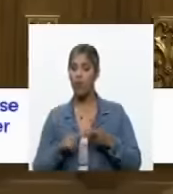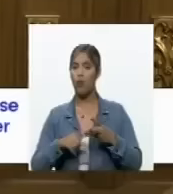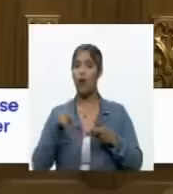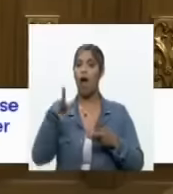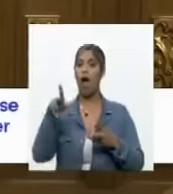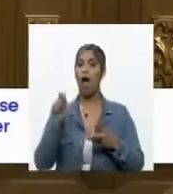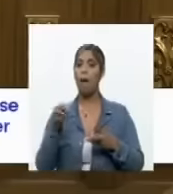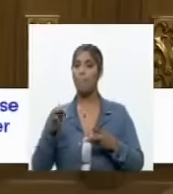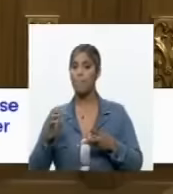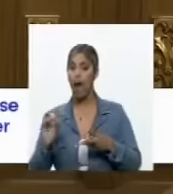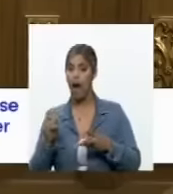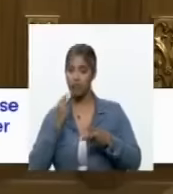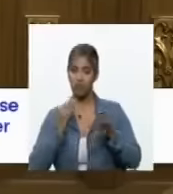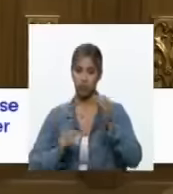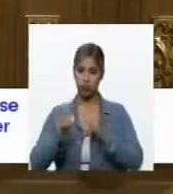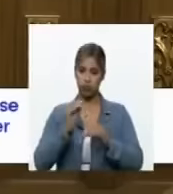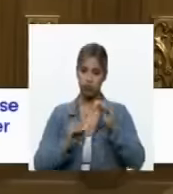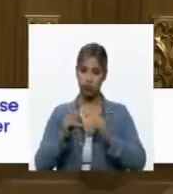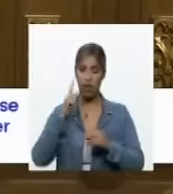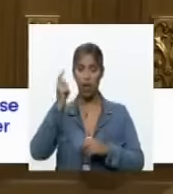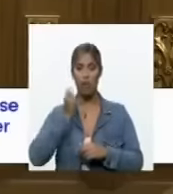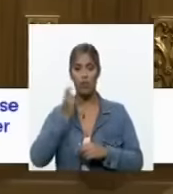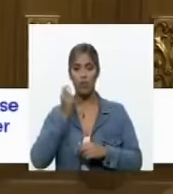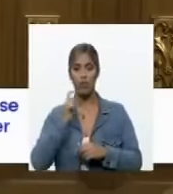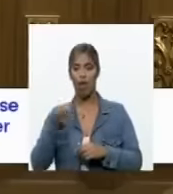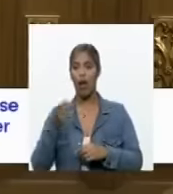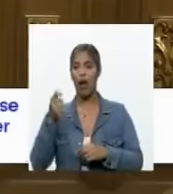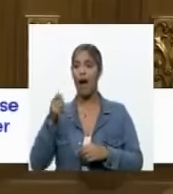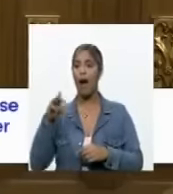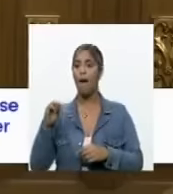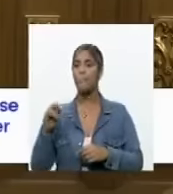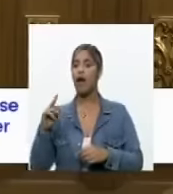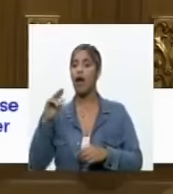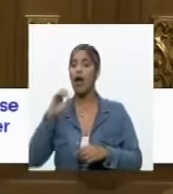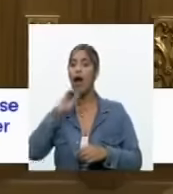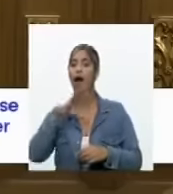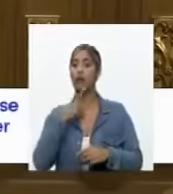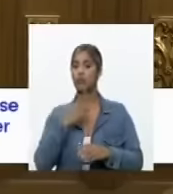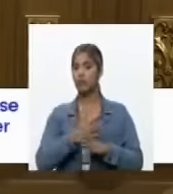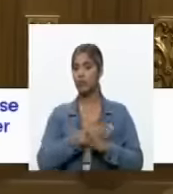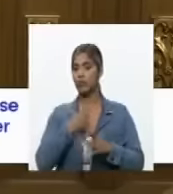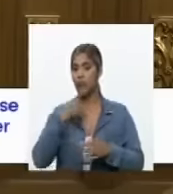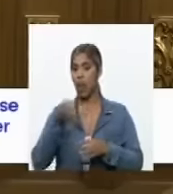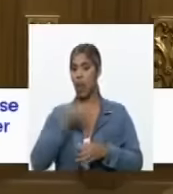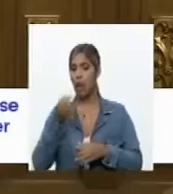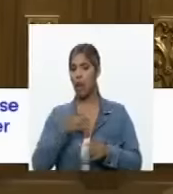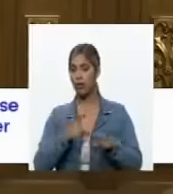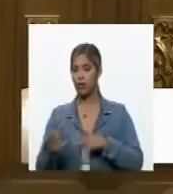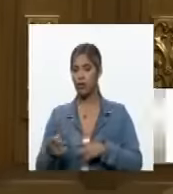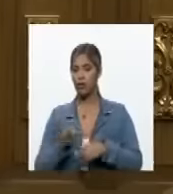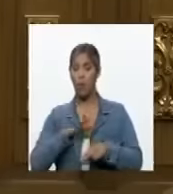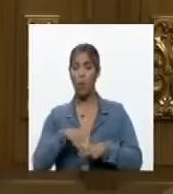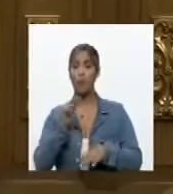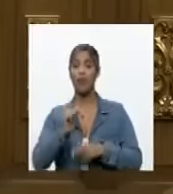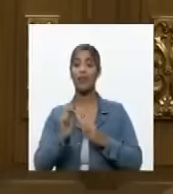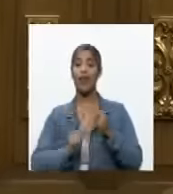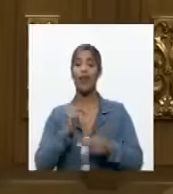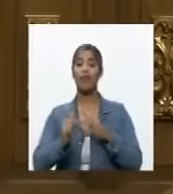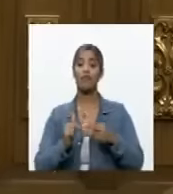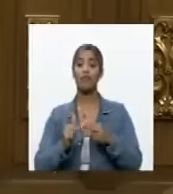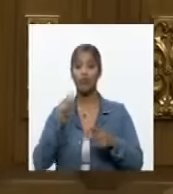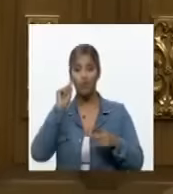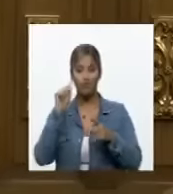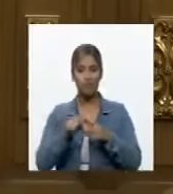fueron reseñadas por el diputado Gamarra en su brillante intervención. Porque esta ha sido una revolución